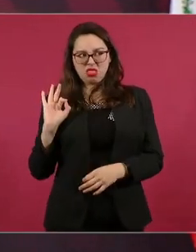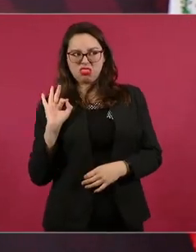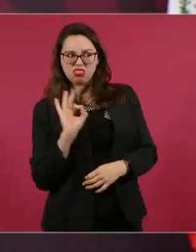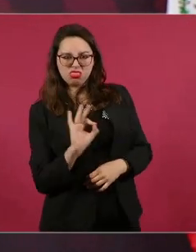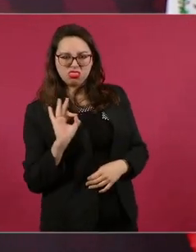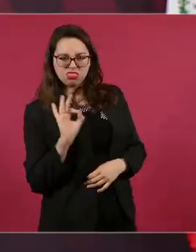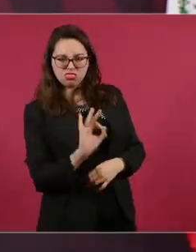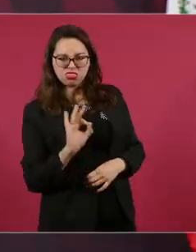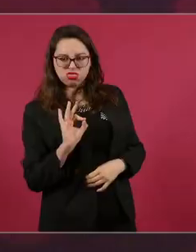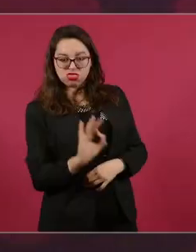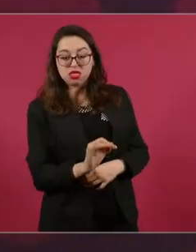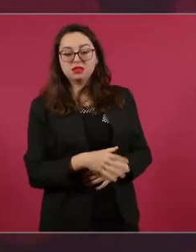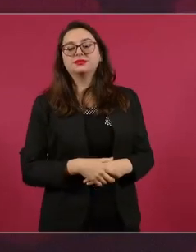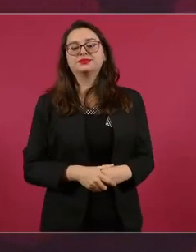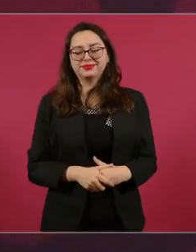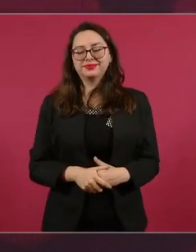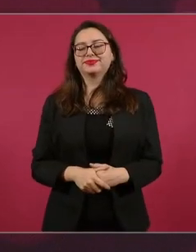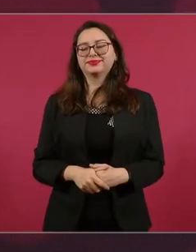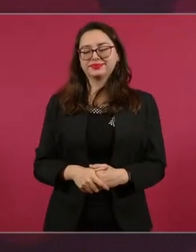nylon.